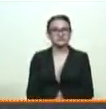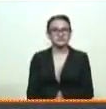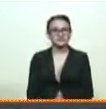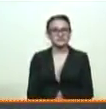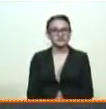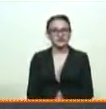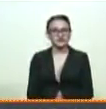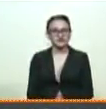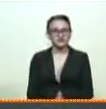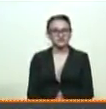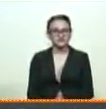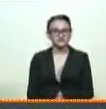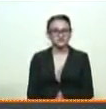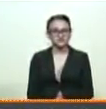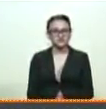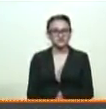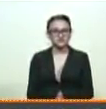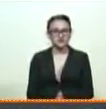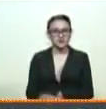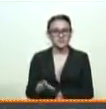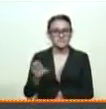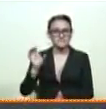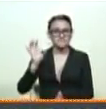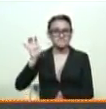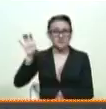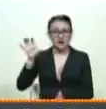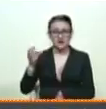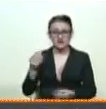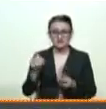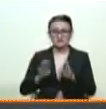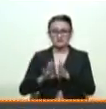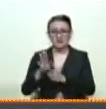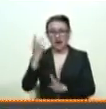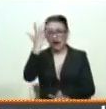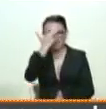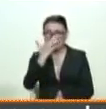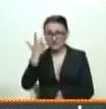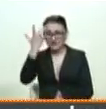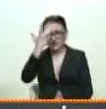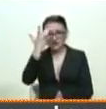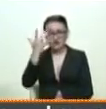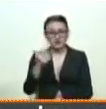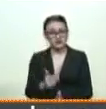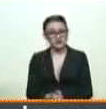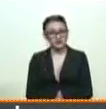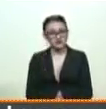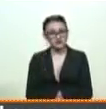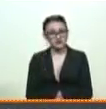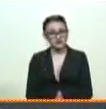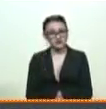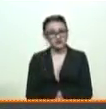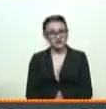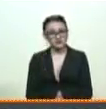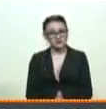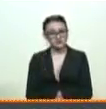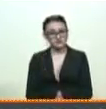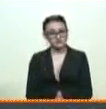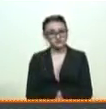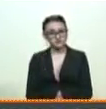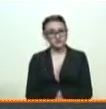Acabaron con un país de los más prósperos de África, Libia, de los más